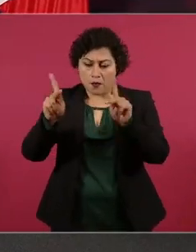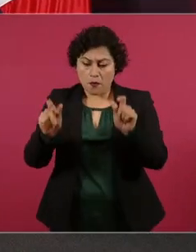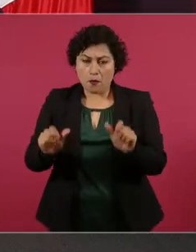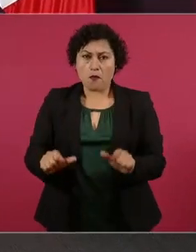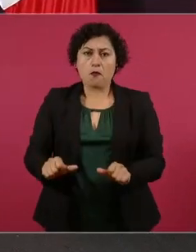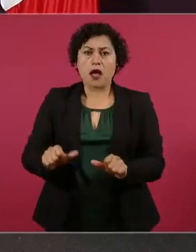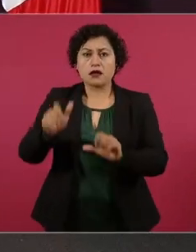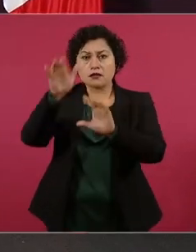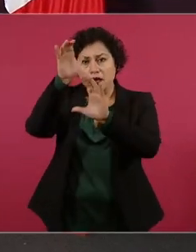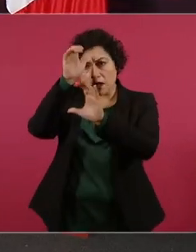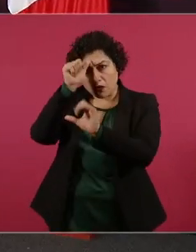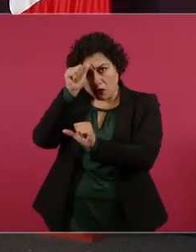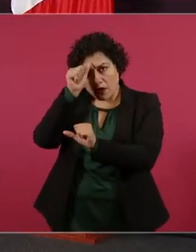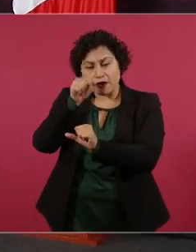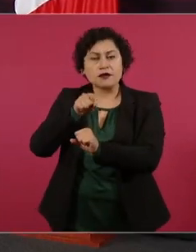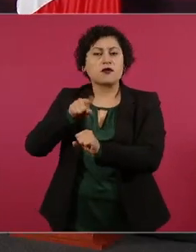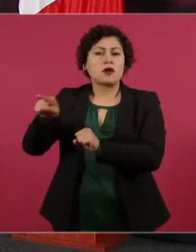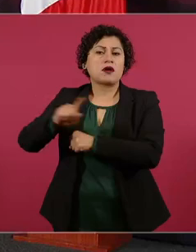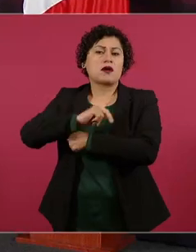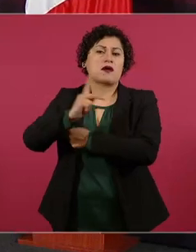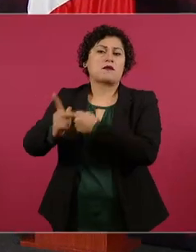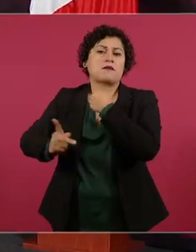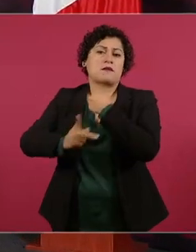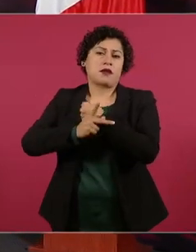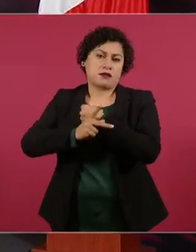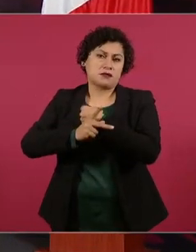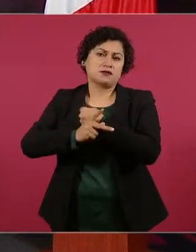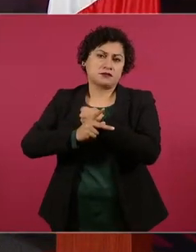Salvador, la guerrilla.